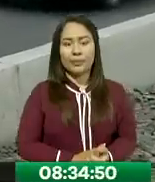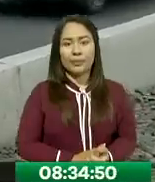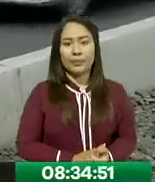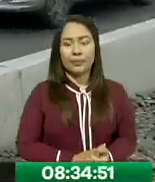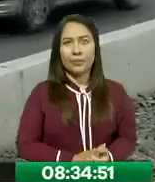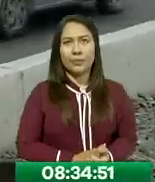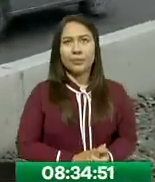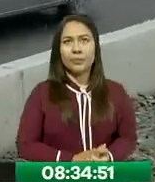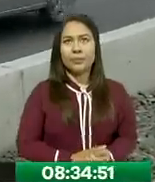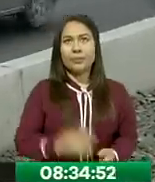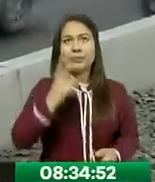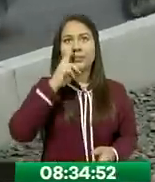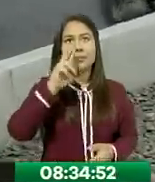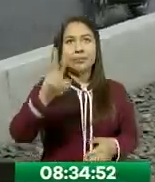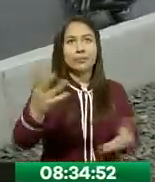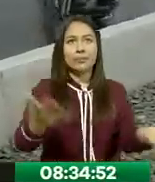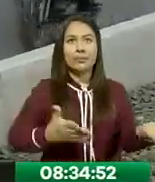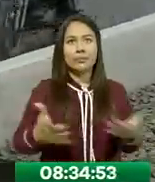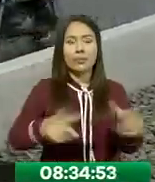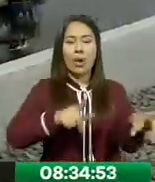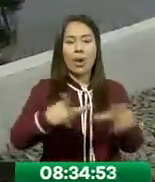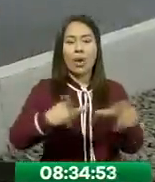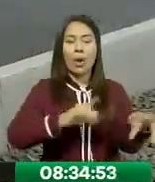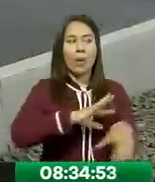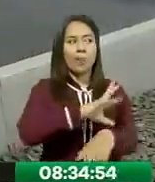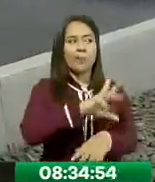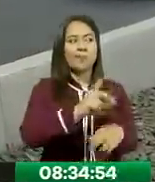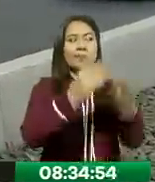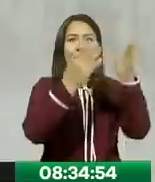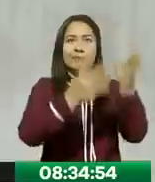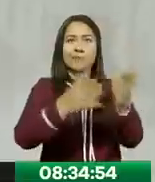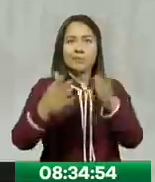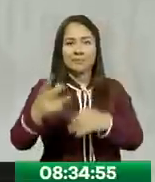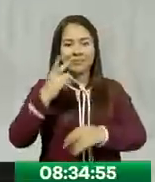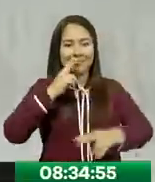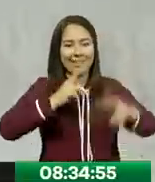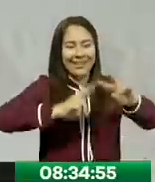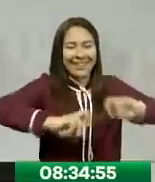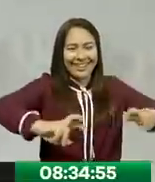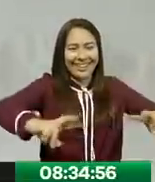Los más sorprendidos fueron los empleados de este local comercial en el centro